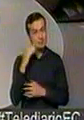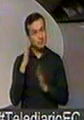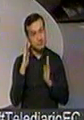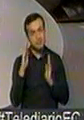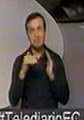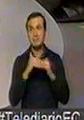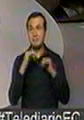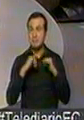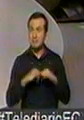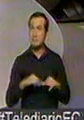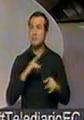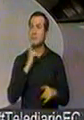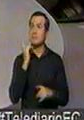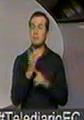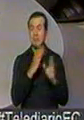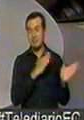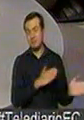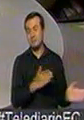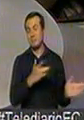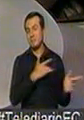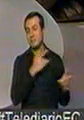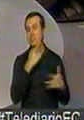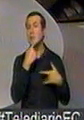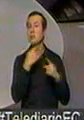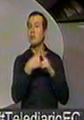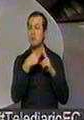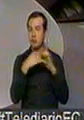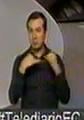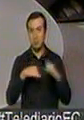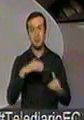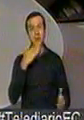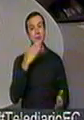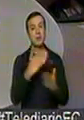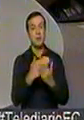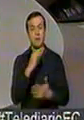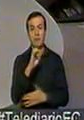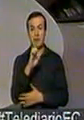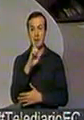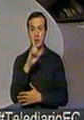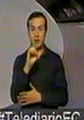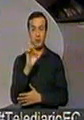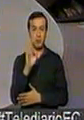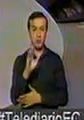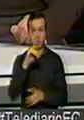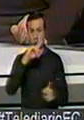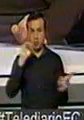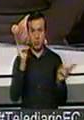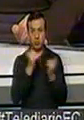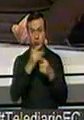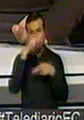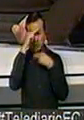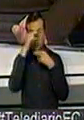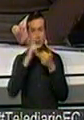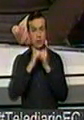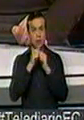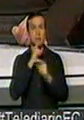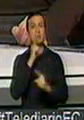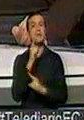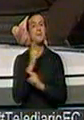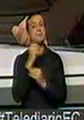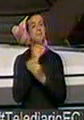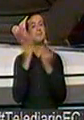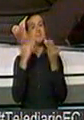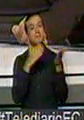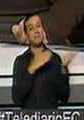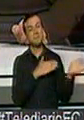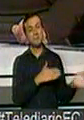pasa, ¿no? En todo caso, la esperanza es lo último que se pierde. Gracias, Fernando, por ese completo resumen de los deportes, con lo cual cerramos ya